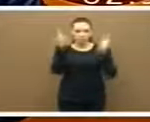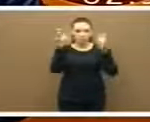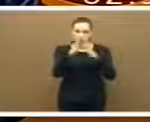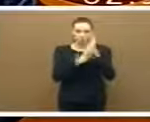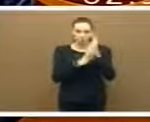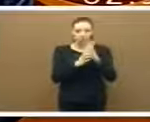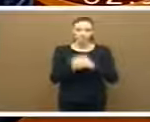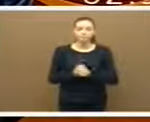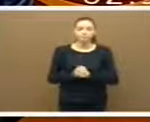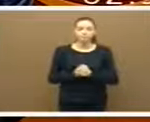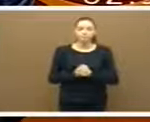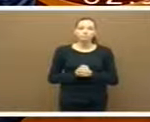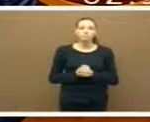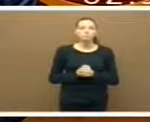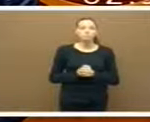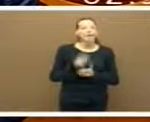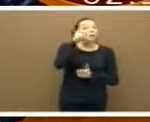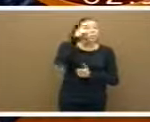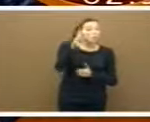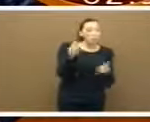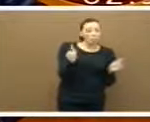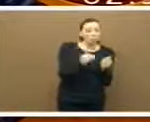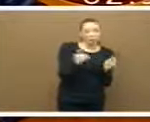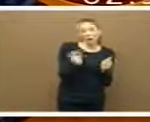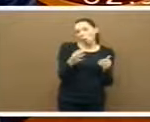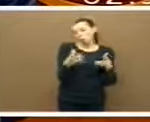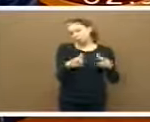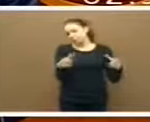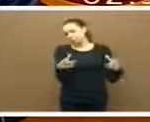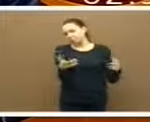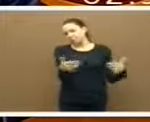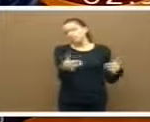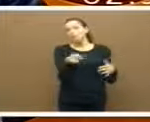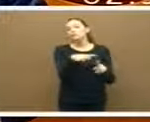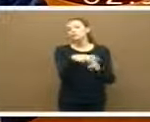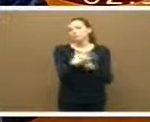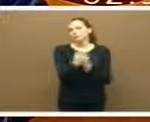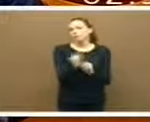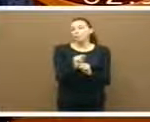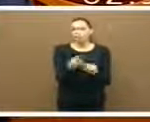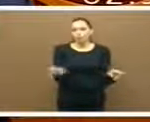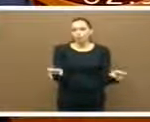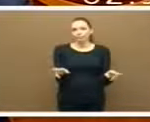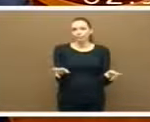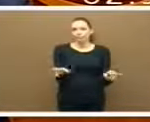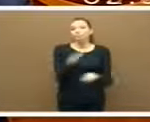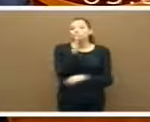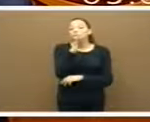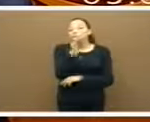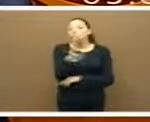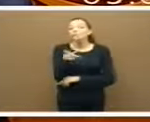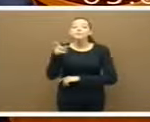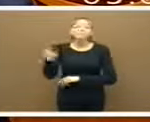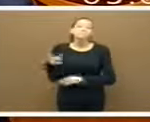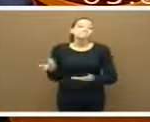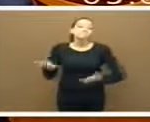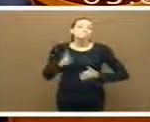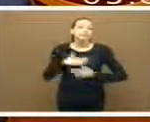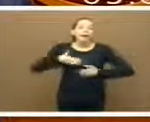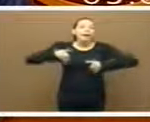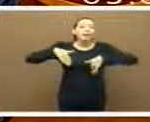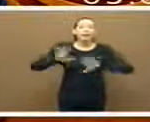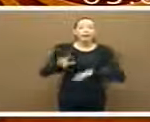los municipios pequeños y medianos, principalmente, la cosa aún es mucho más grave. Mucho más grave por el capricho,